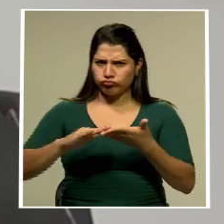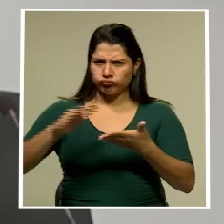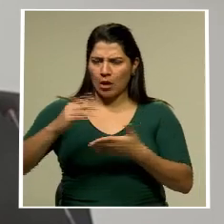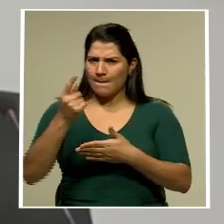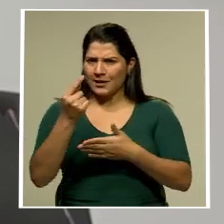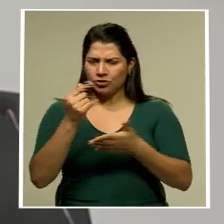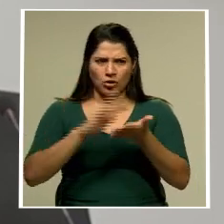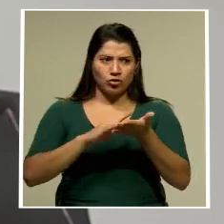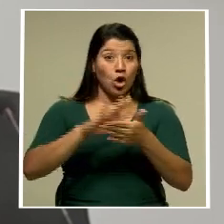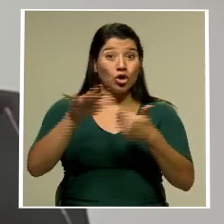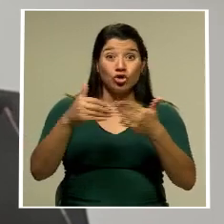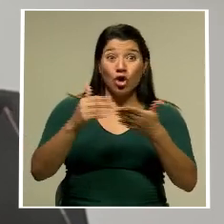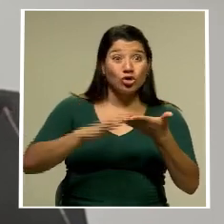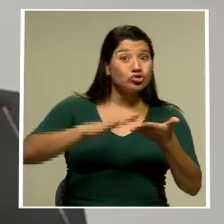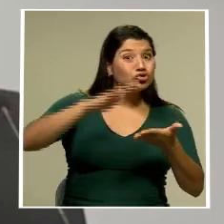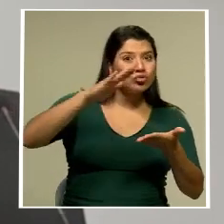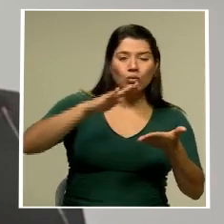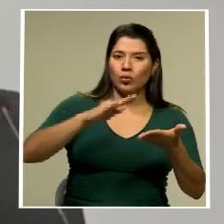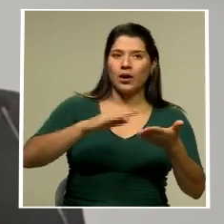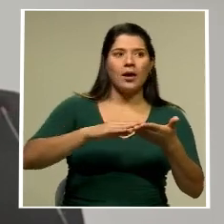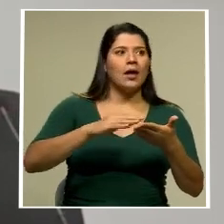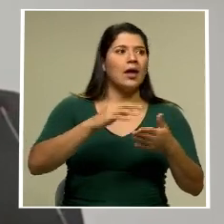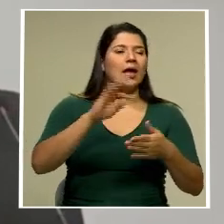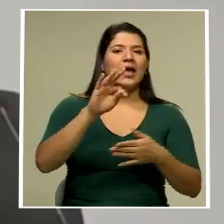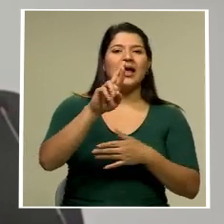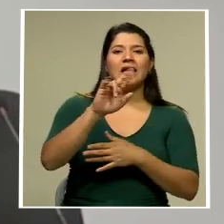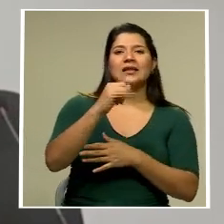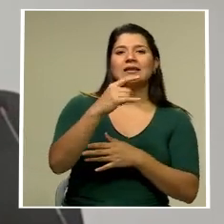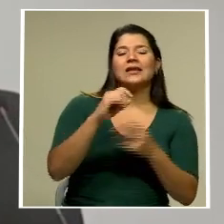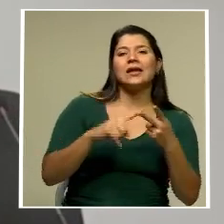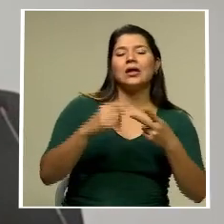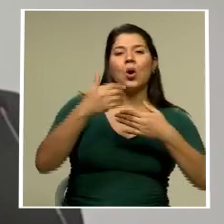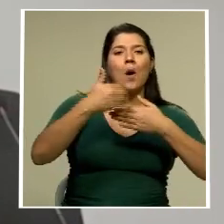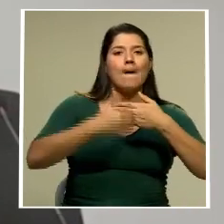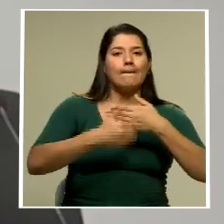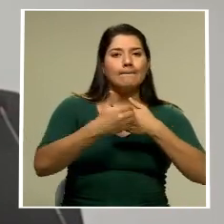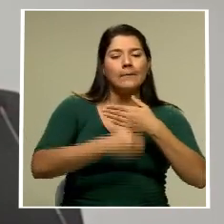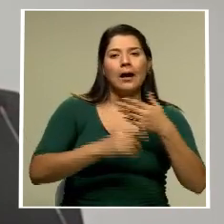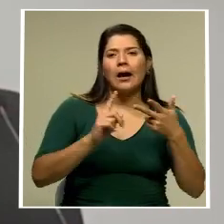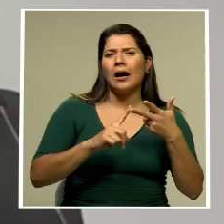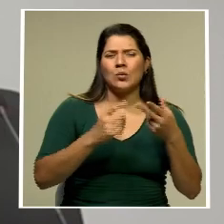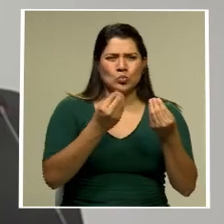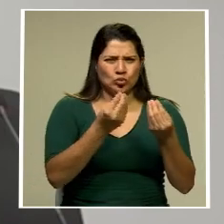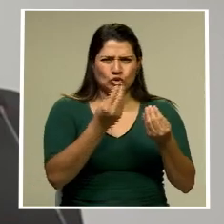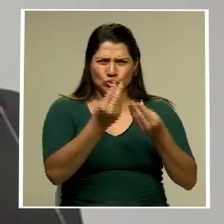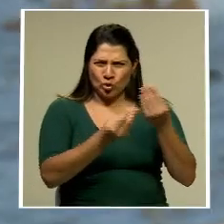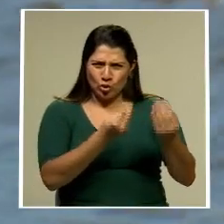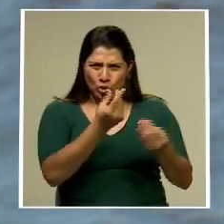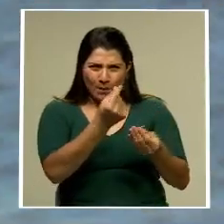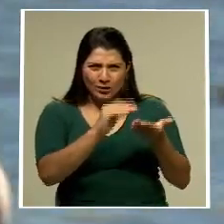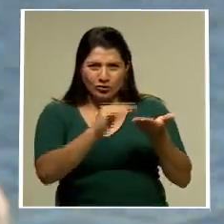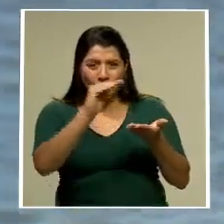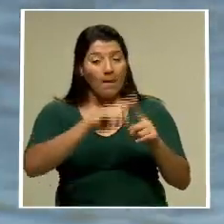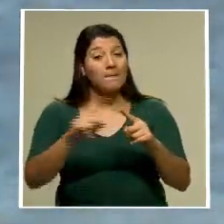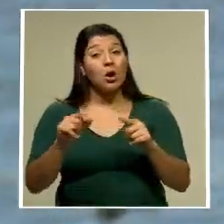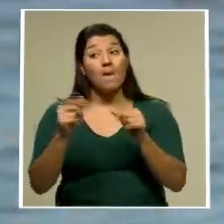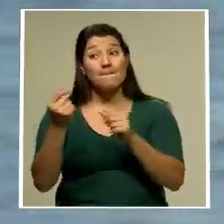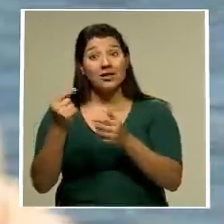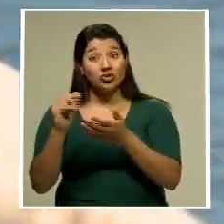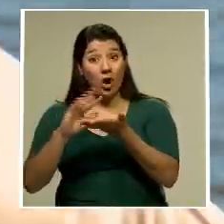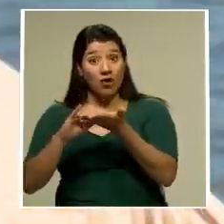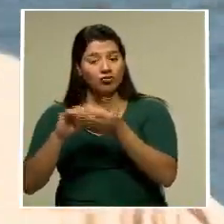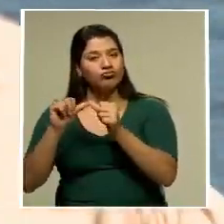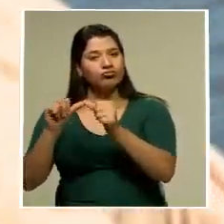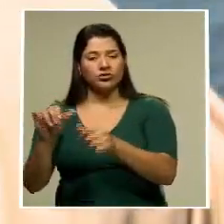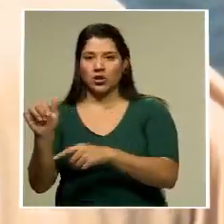todo, ha subido el maíz, ha subido el trigo, ha subido el pan, ha subido muchos productos. Sin embargo, la Cámara